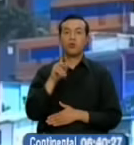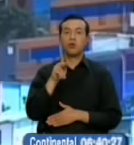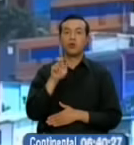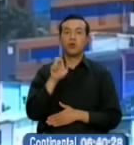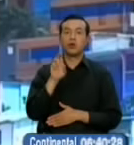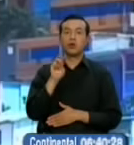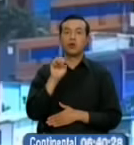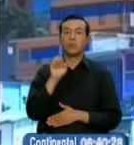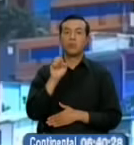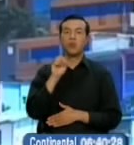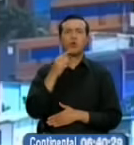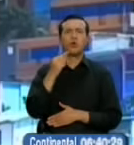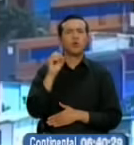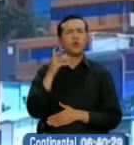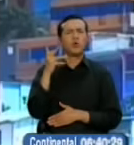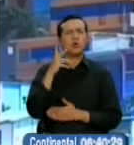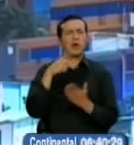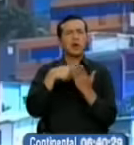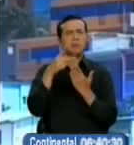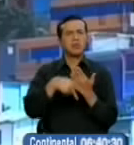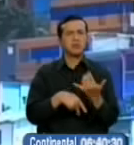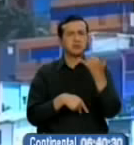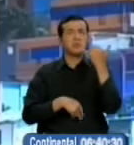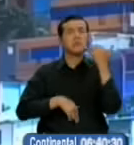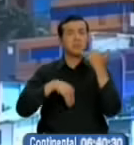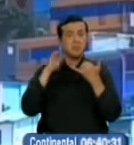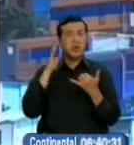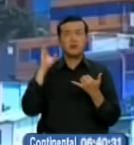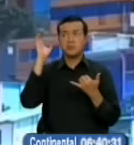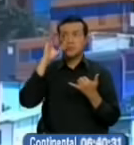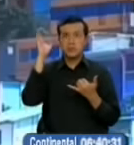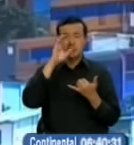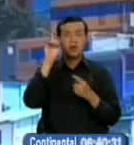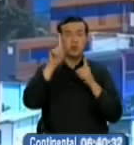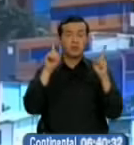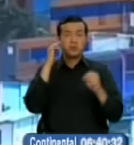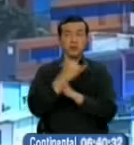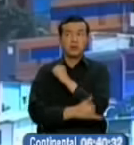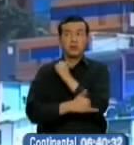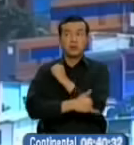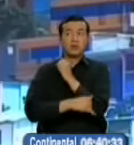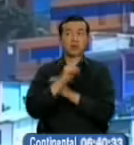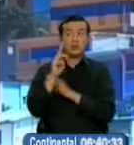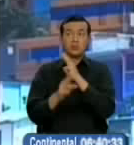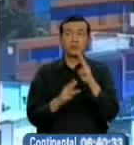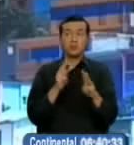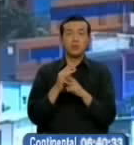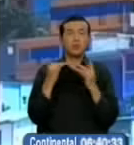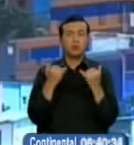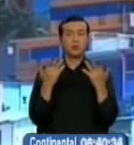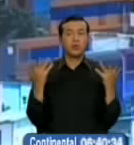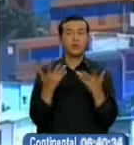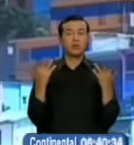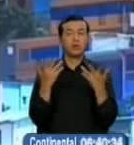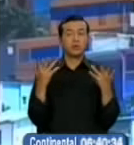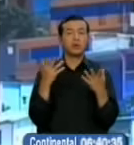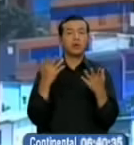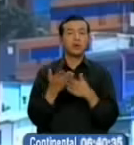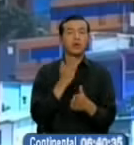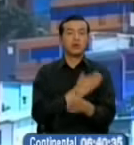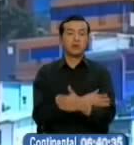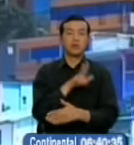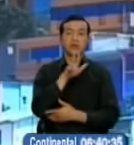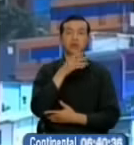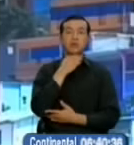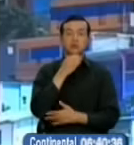noticia en Ecuador. Esta es una de las aplicaciones más usadas actualmente en varios países del mundo. El juego ya está disponible en nuestro país desde el pasado 3